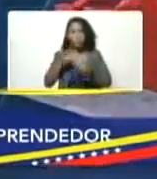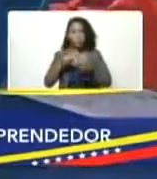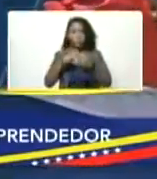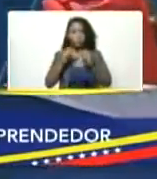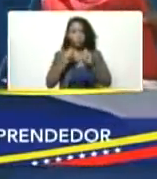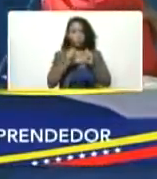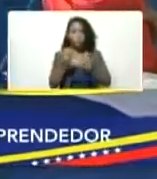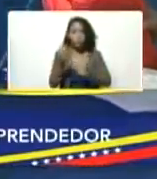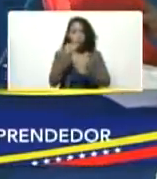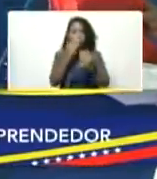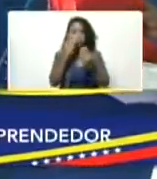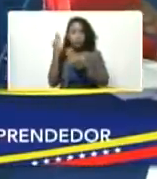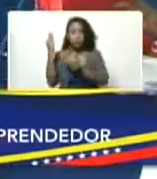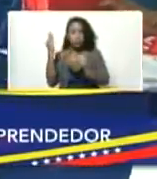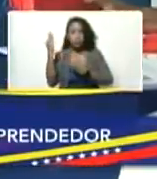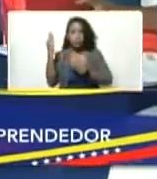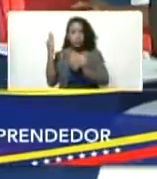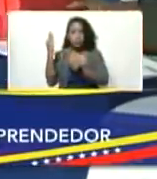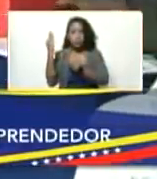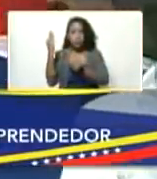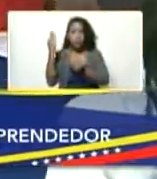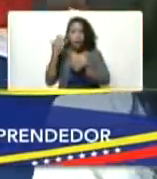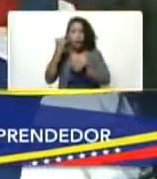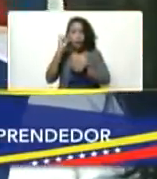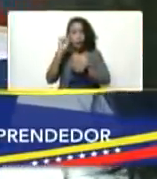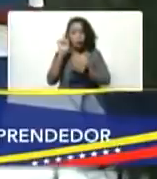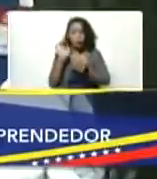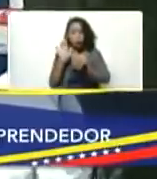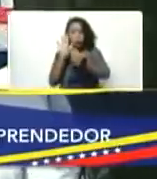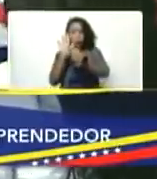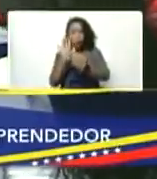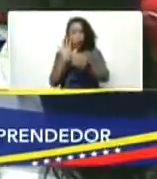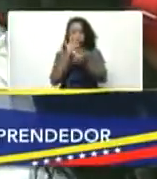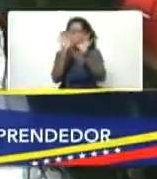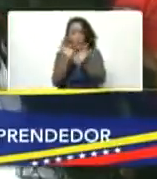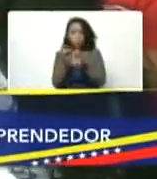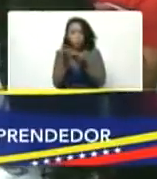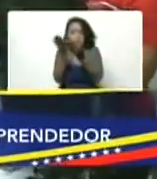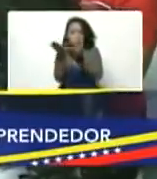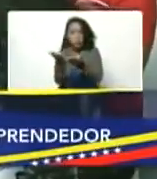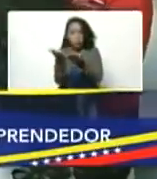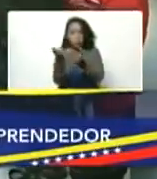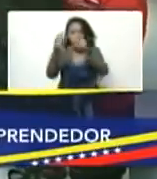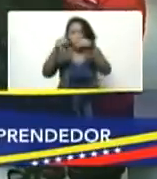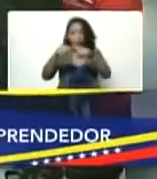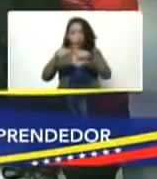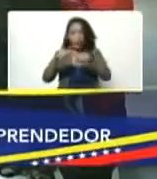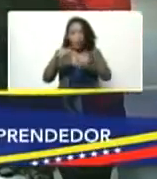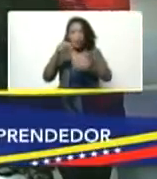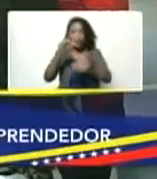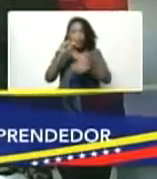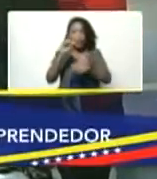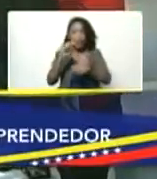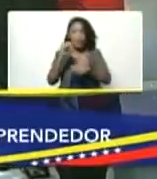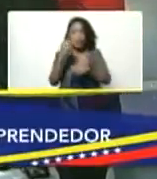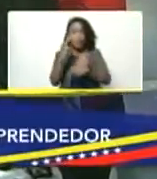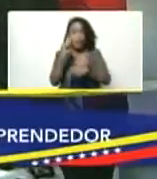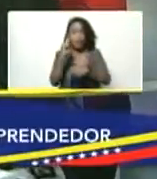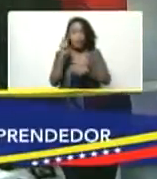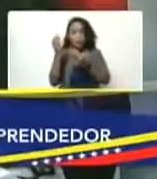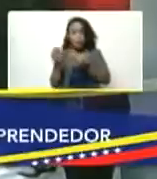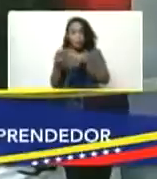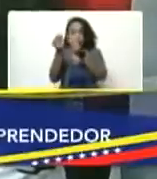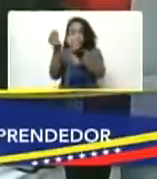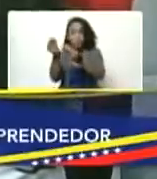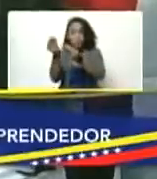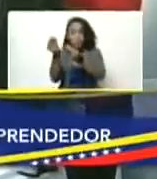continuamos. Aquí le ¿qué me dice, María? ¿Un regalito para mí? Sí, de parte del CENIA, de ¿solo todos para los trabajadores, mí? ¿Y